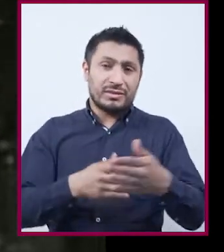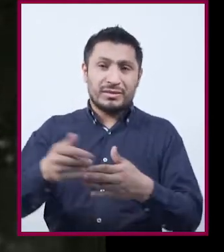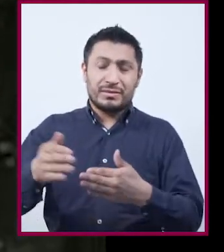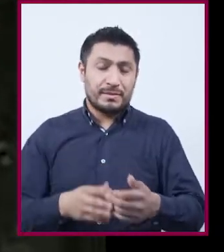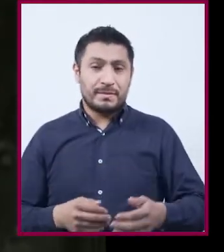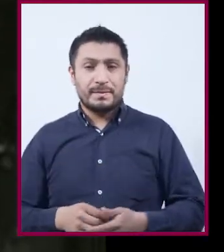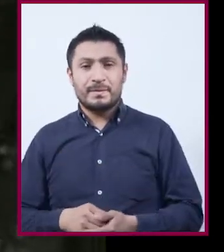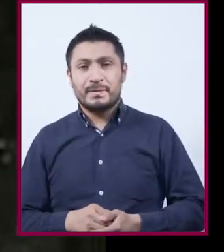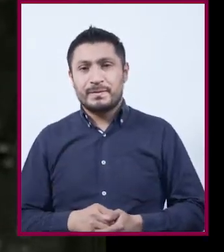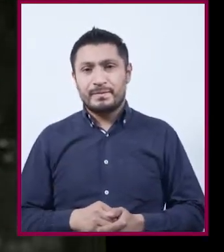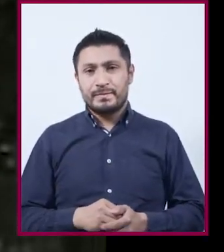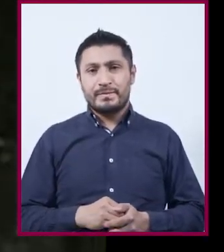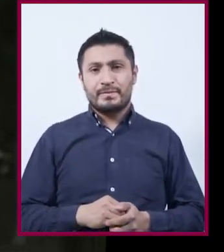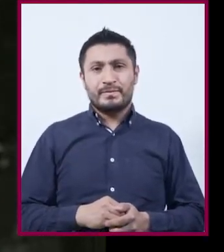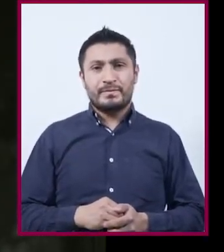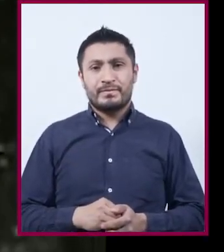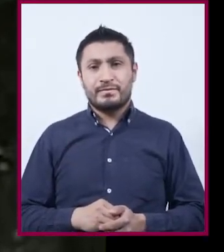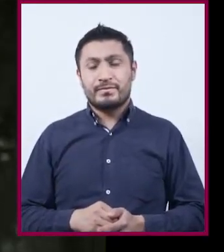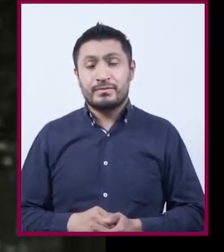actualmente tenemos?